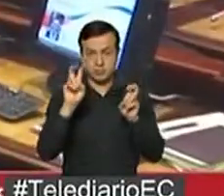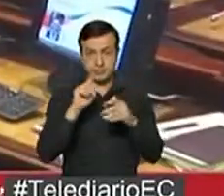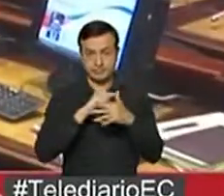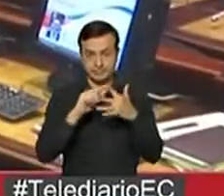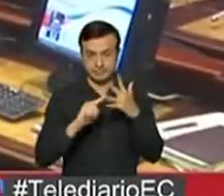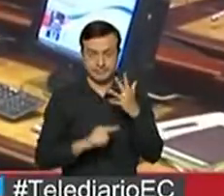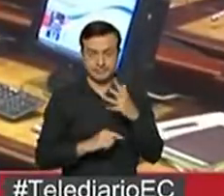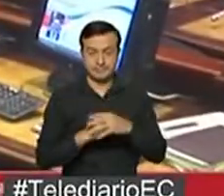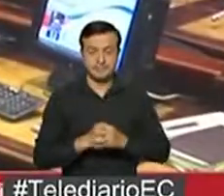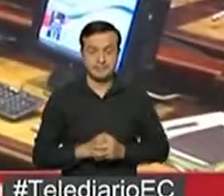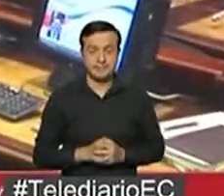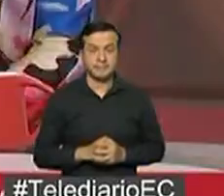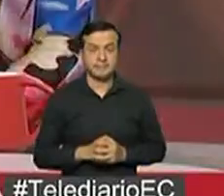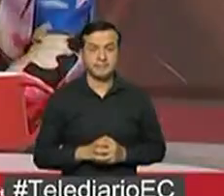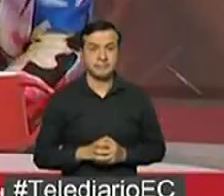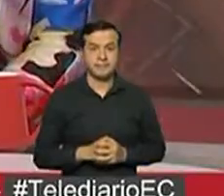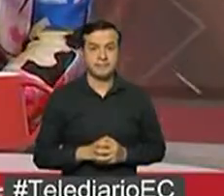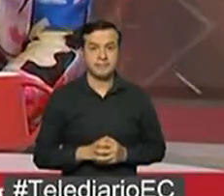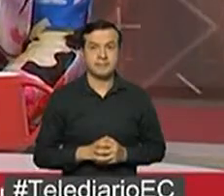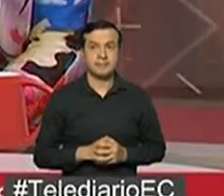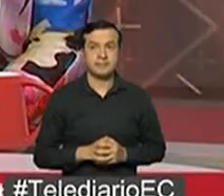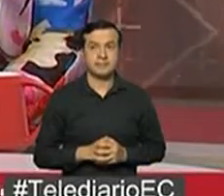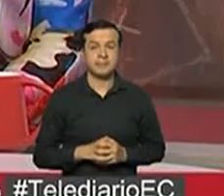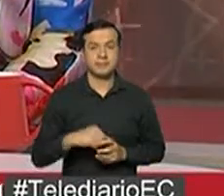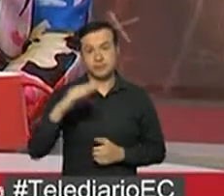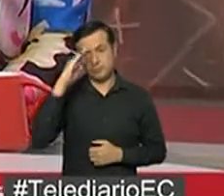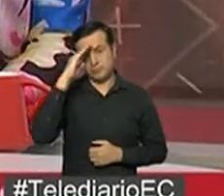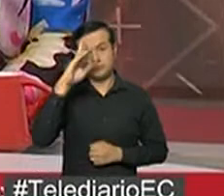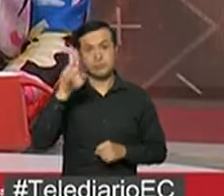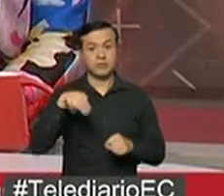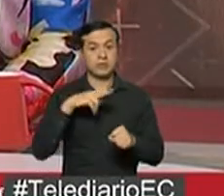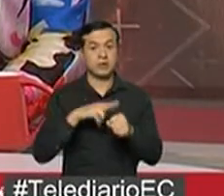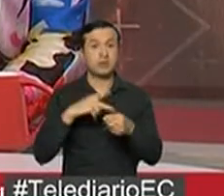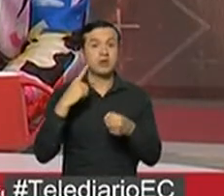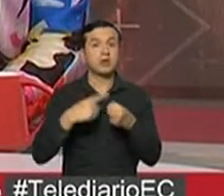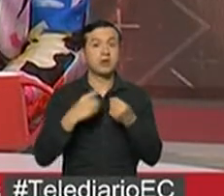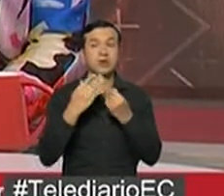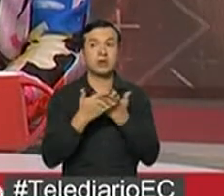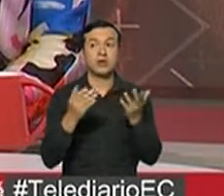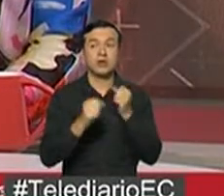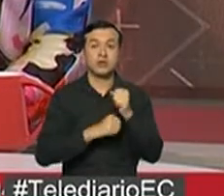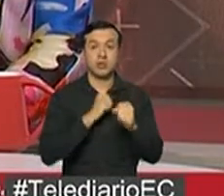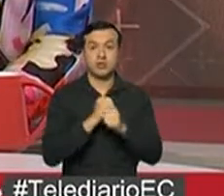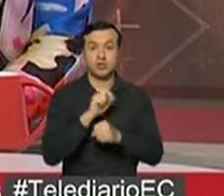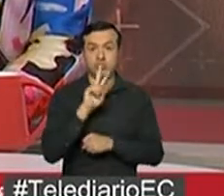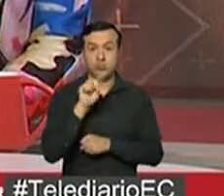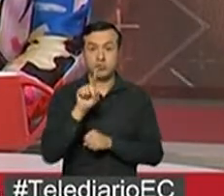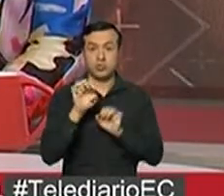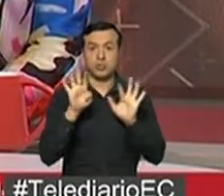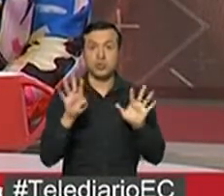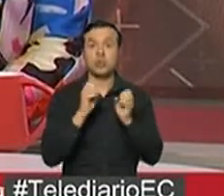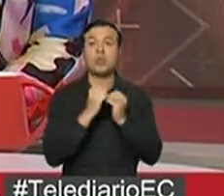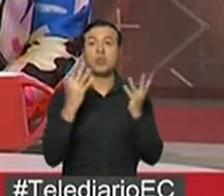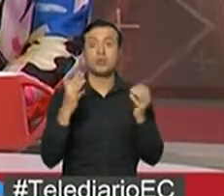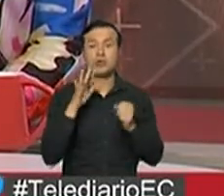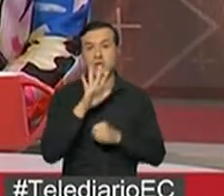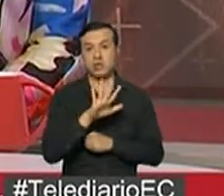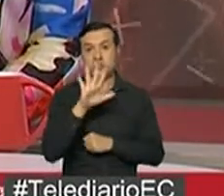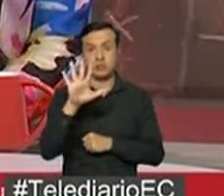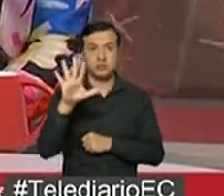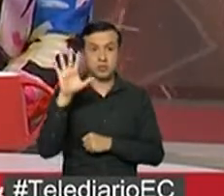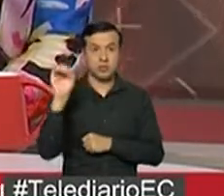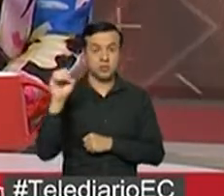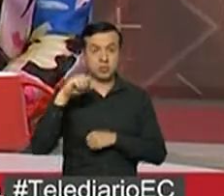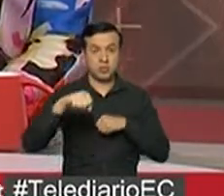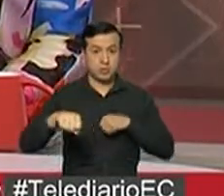eduardo córdoba medios públicos según la policía nacional en quito desde 2019 se efectuaron 550 operativos